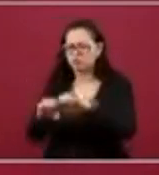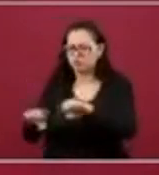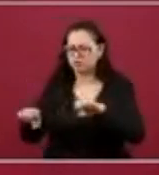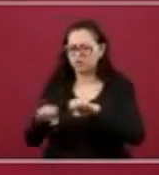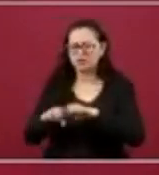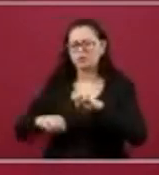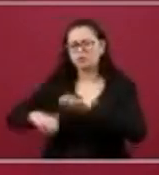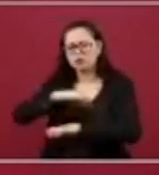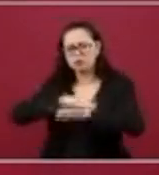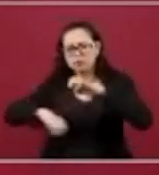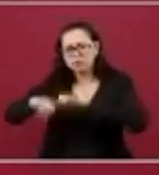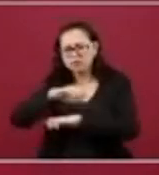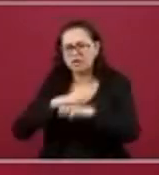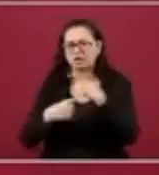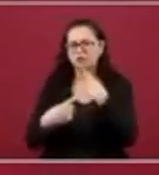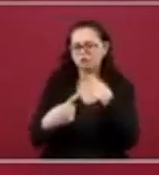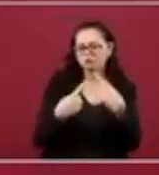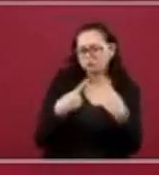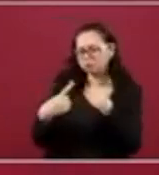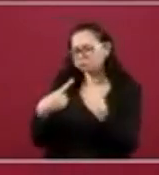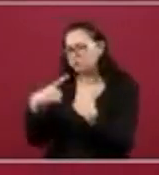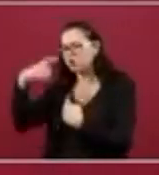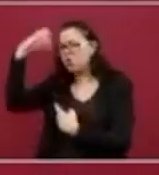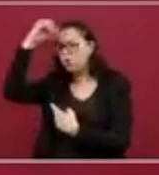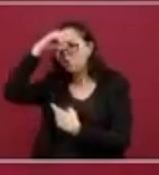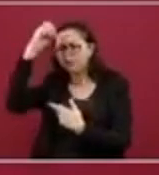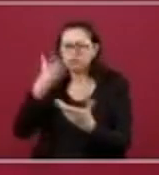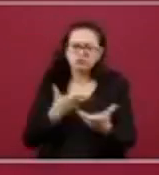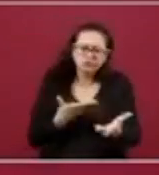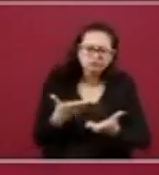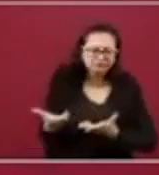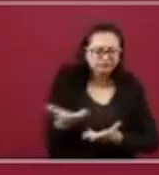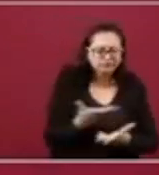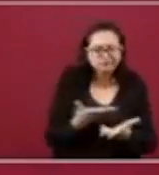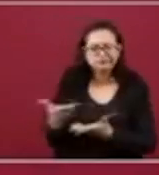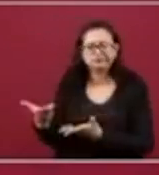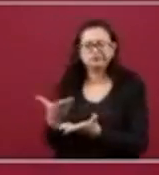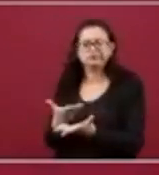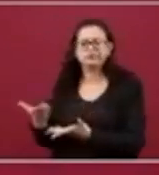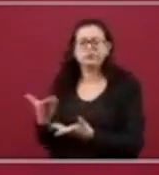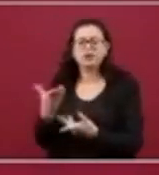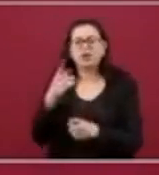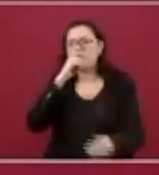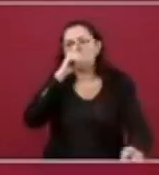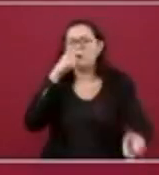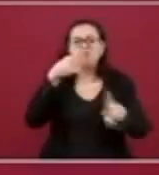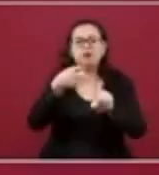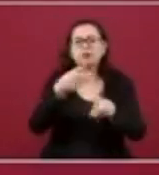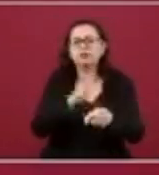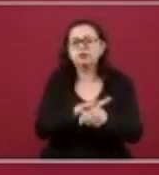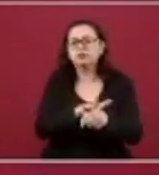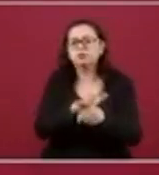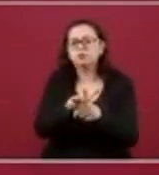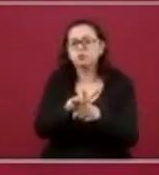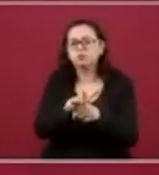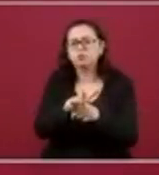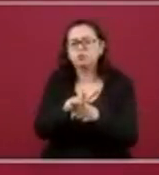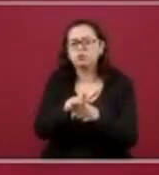para intercambiar puntos de vista con el propósito de